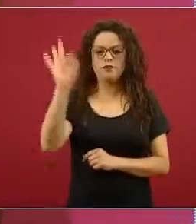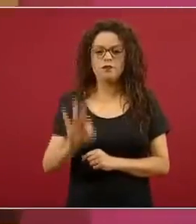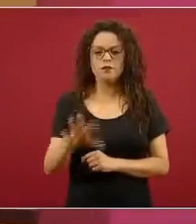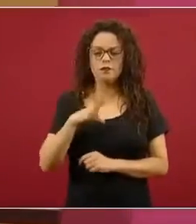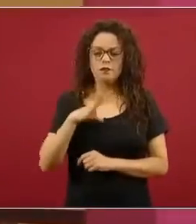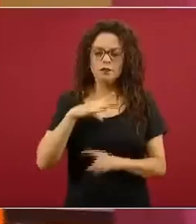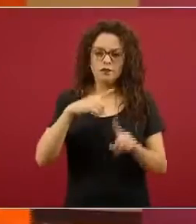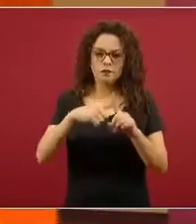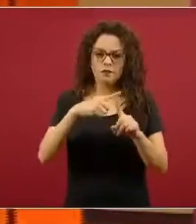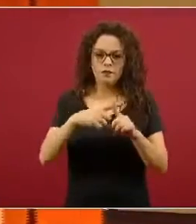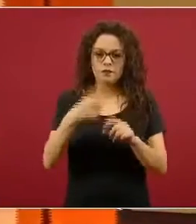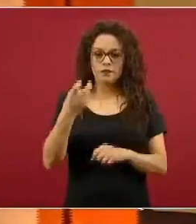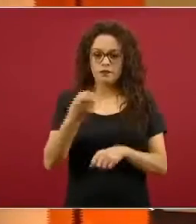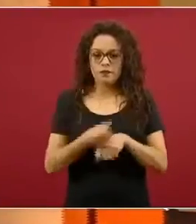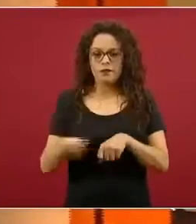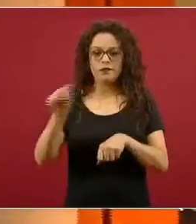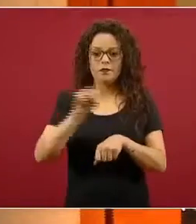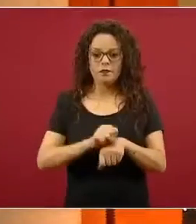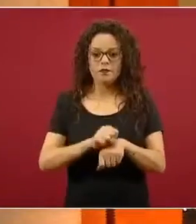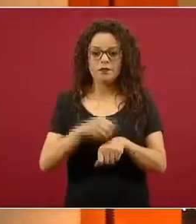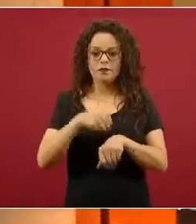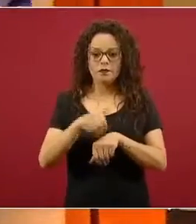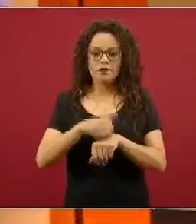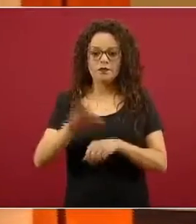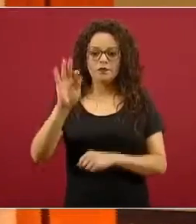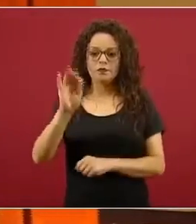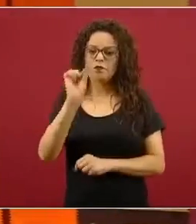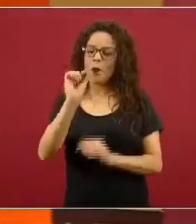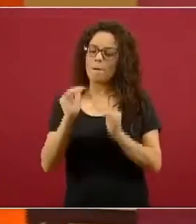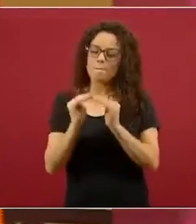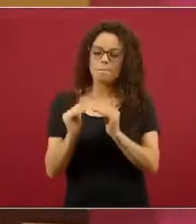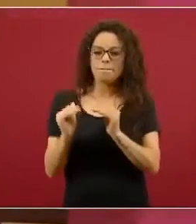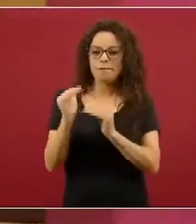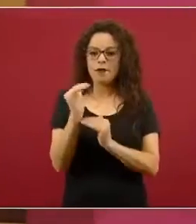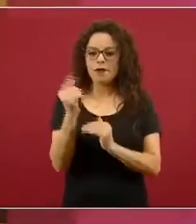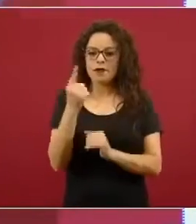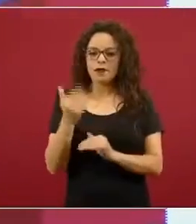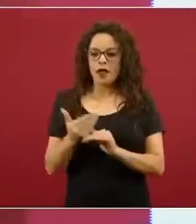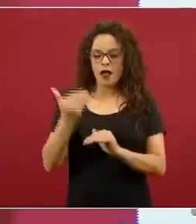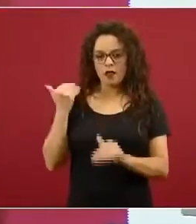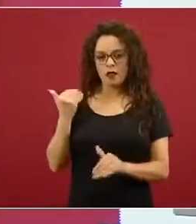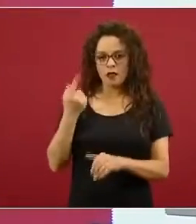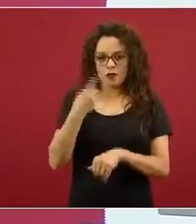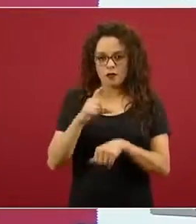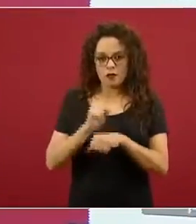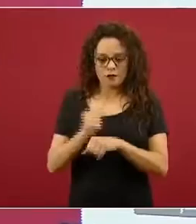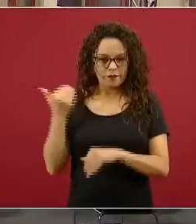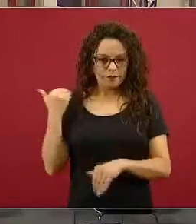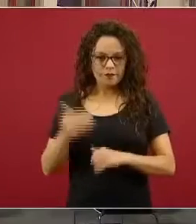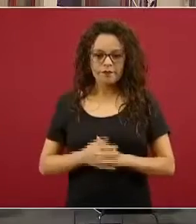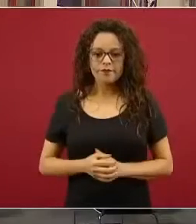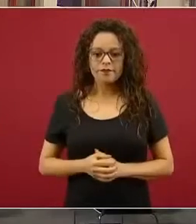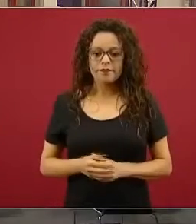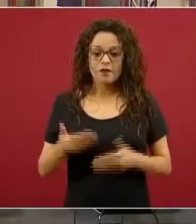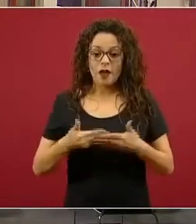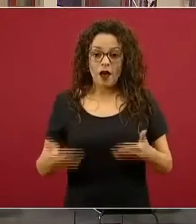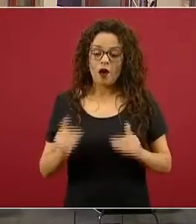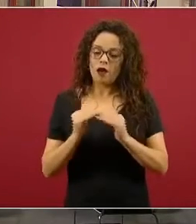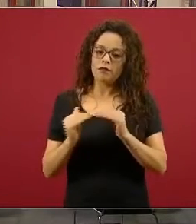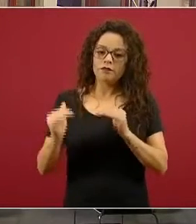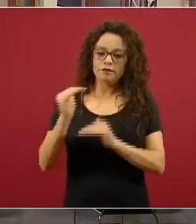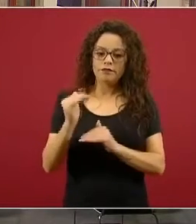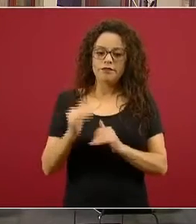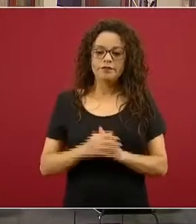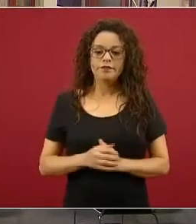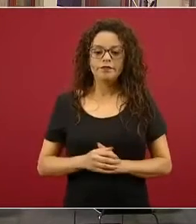de positividad en la semana 40, un poco más alto de lo que cerramos en la semana 40. Ahora tenemos